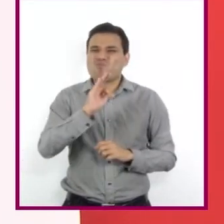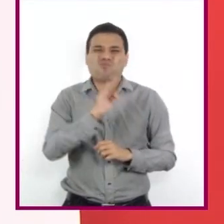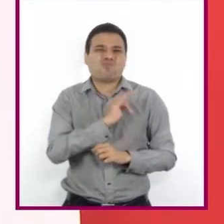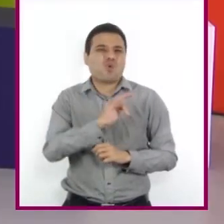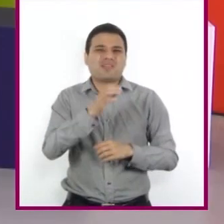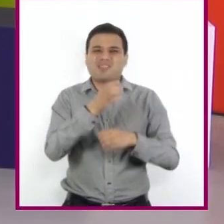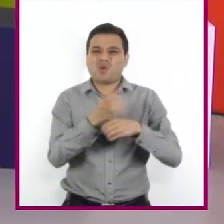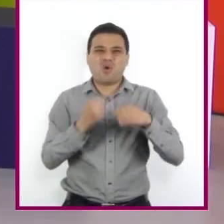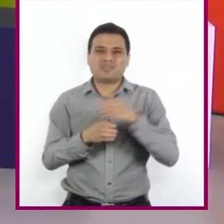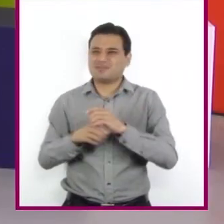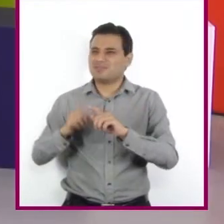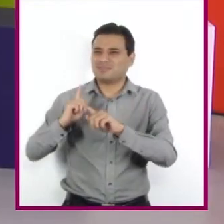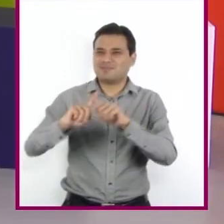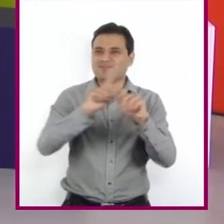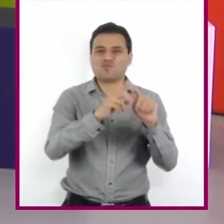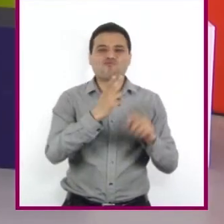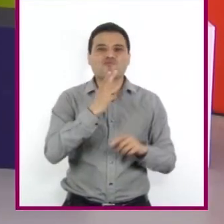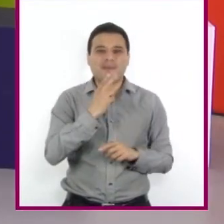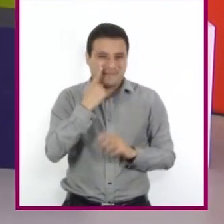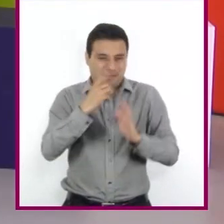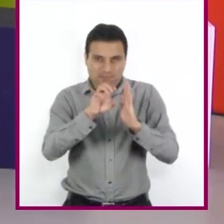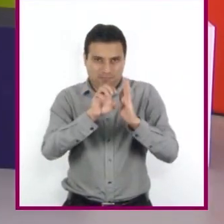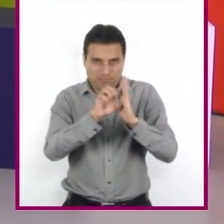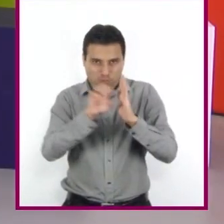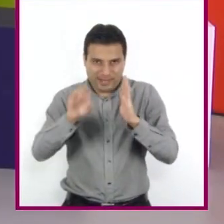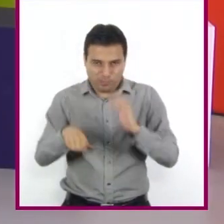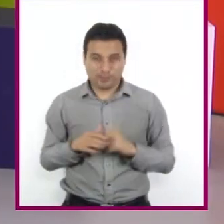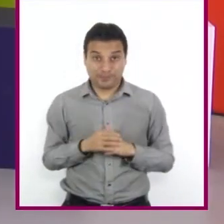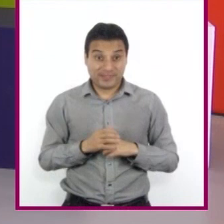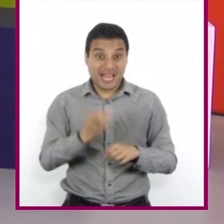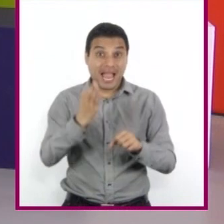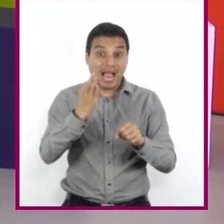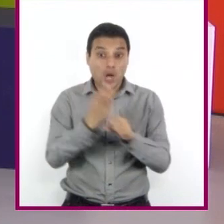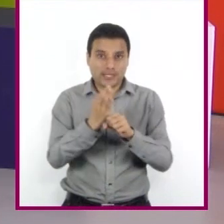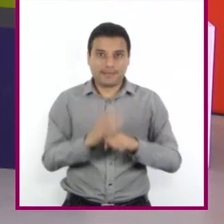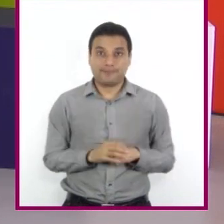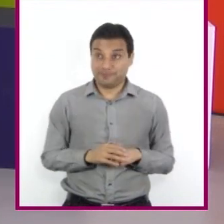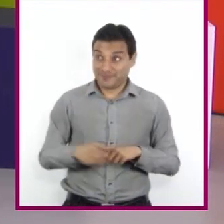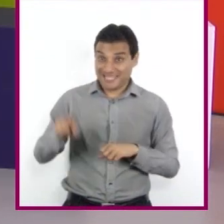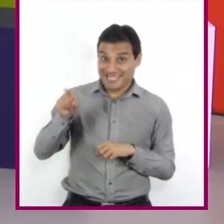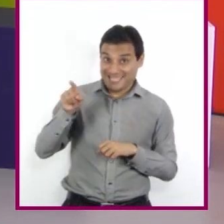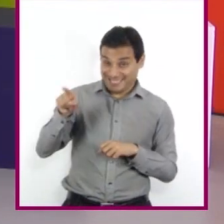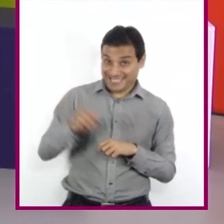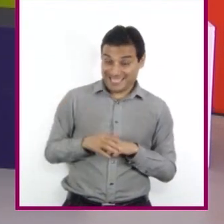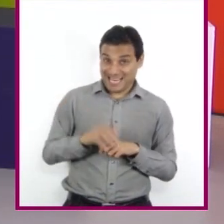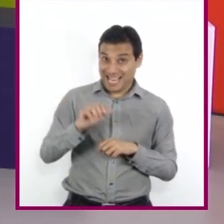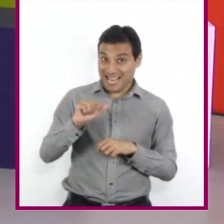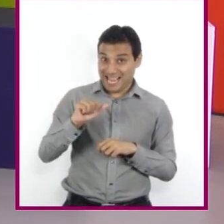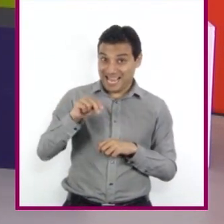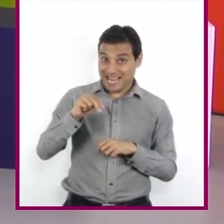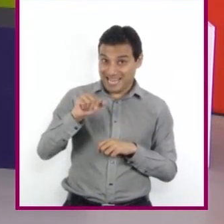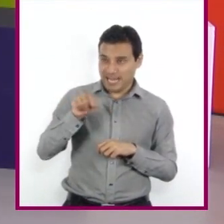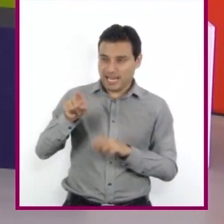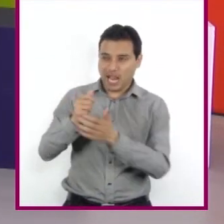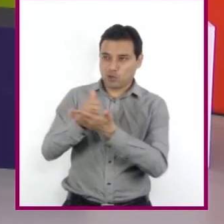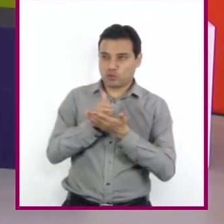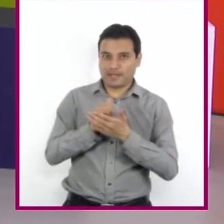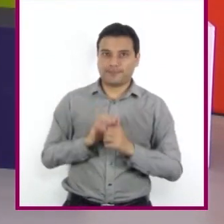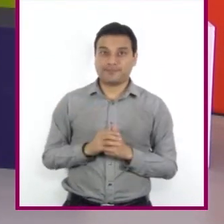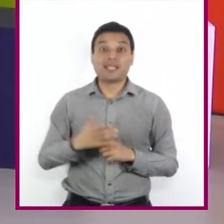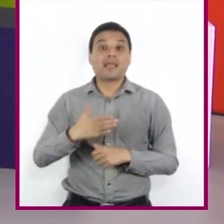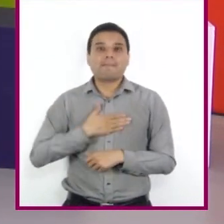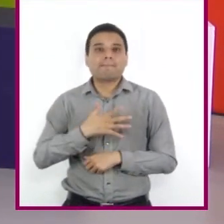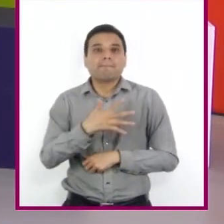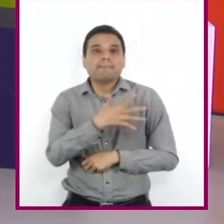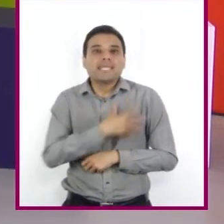cercano. Por ejemplo, en este momento, Anareli me va a ayudar a hacer el retrato de mi hijo